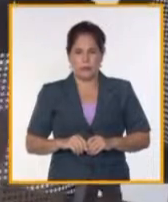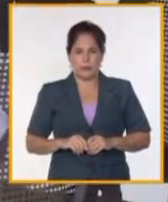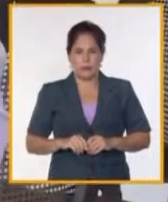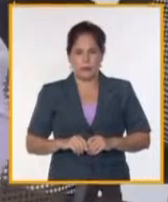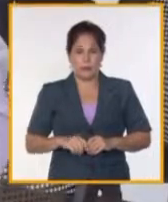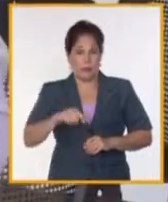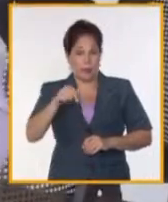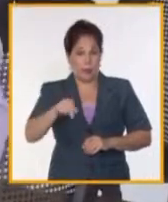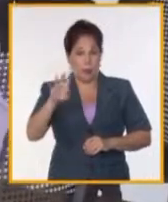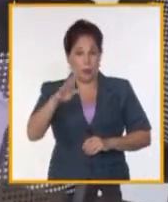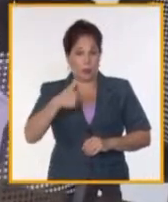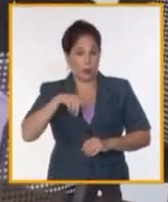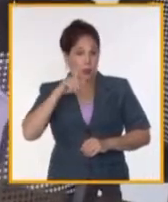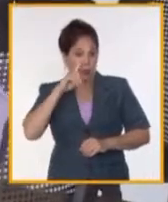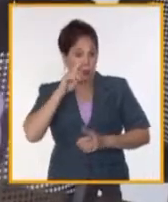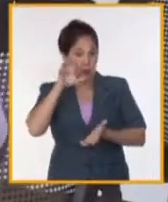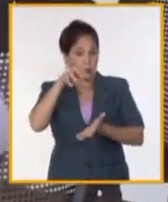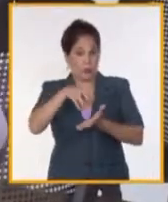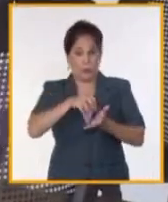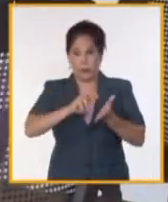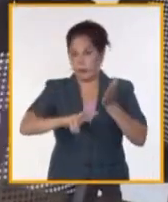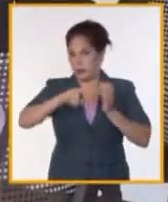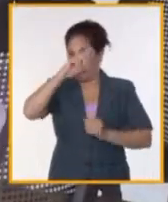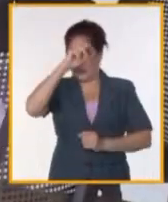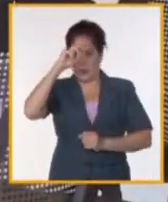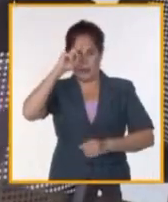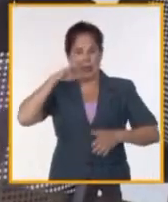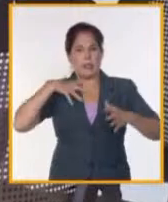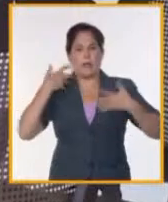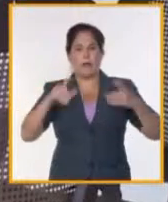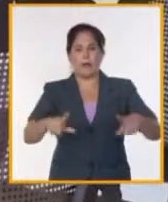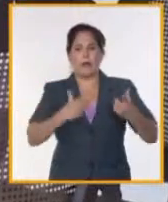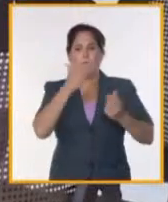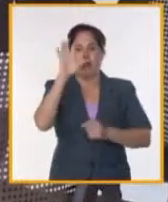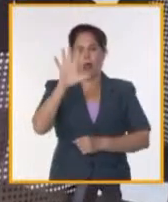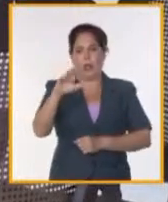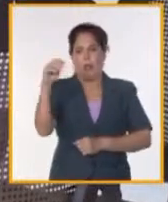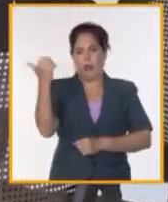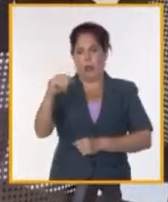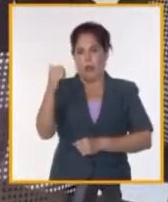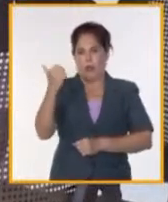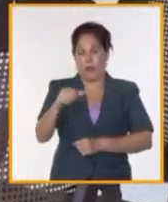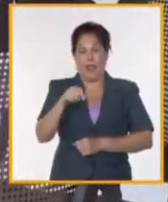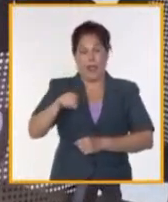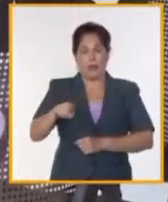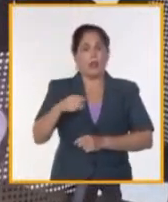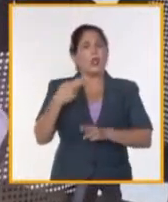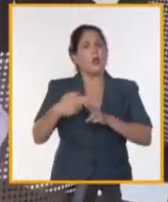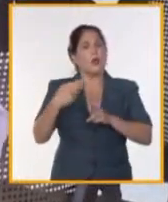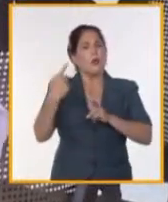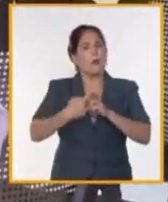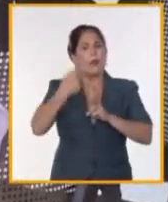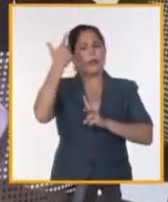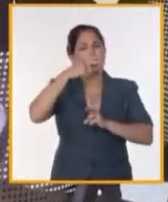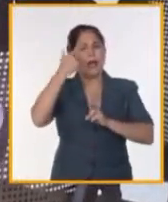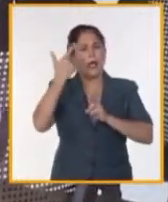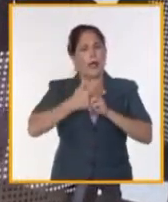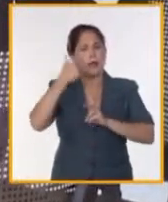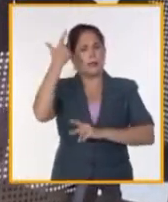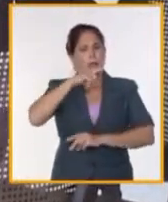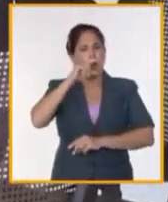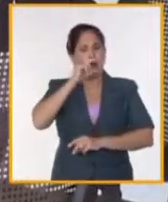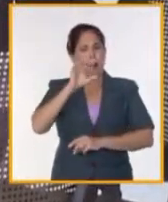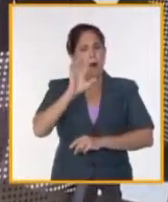Este 4 de junio, la ciudad de Santi Espíritu celebra su aniversario 510. En la Villa del Yayabo se desarrolló la sesión solemne de la